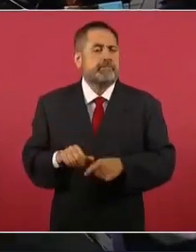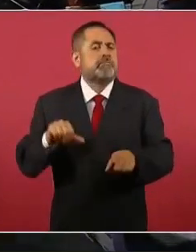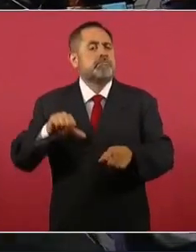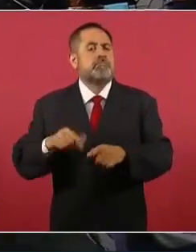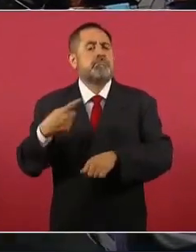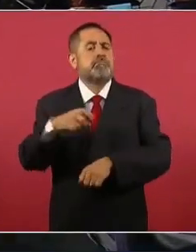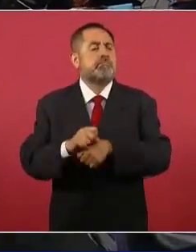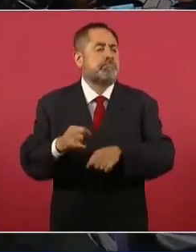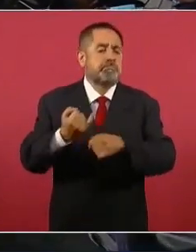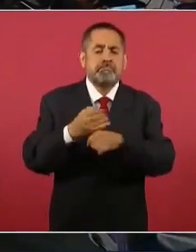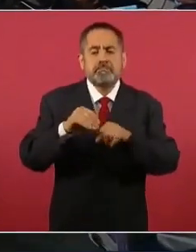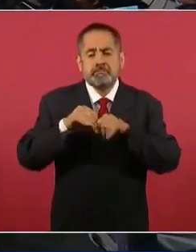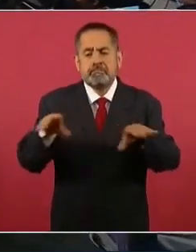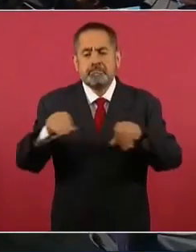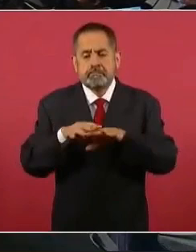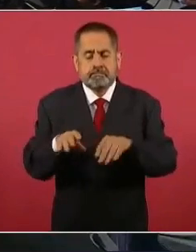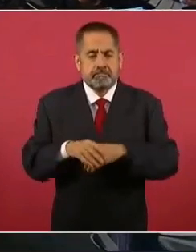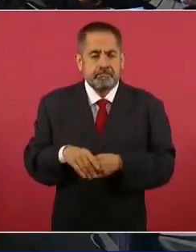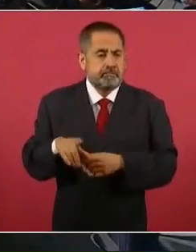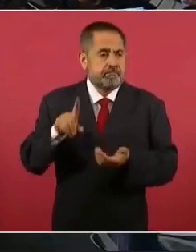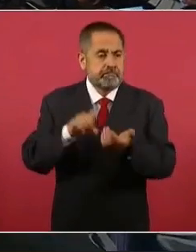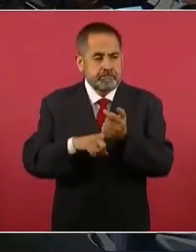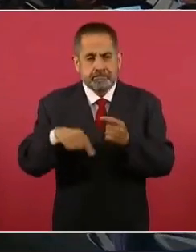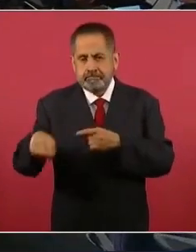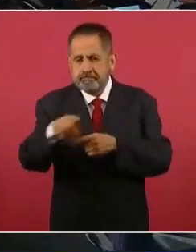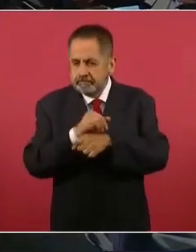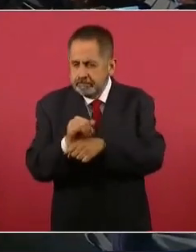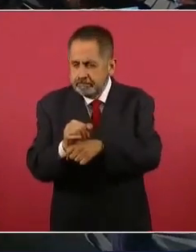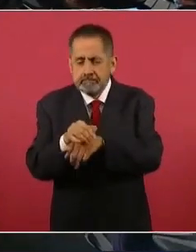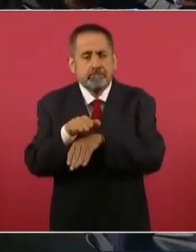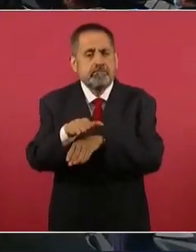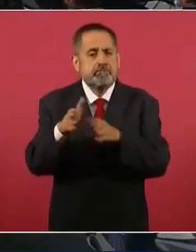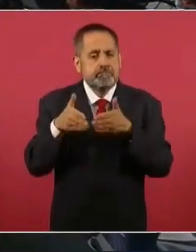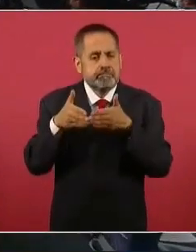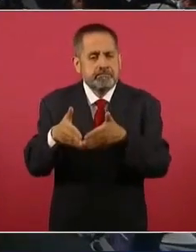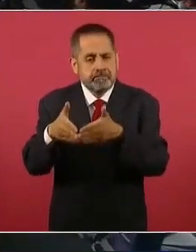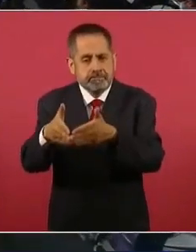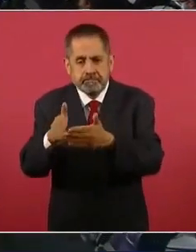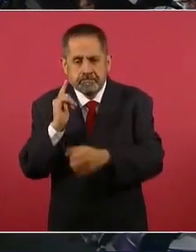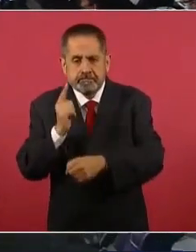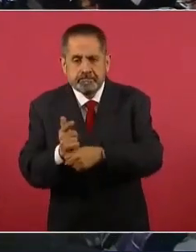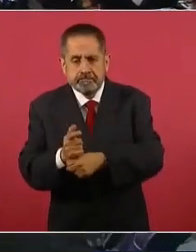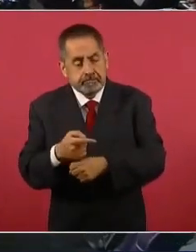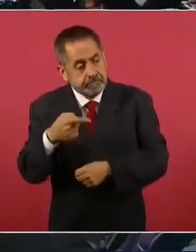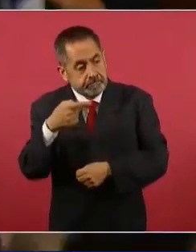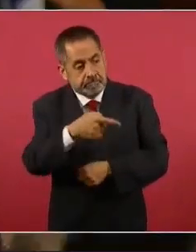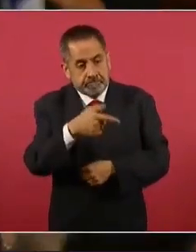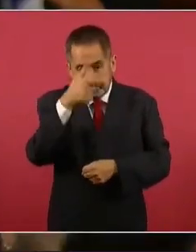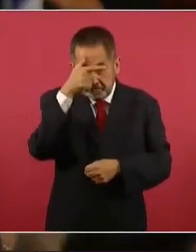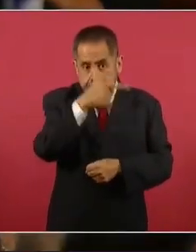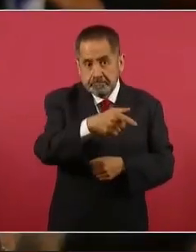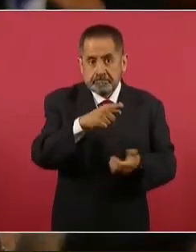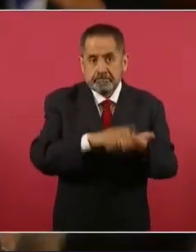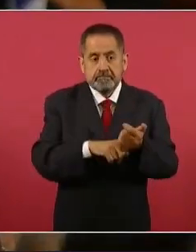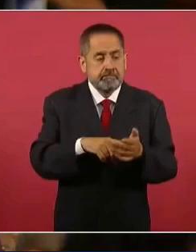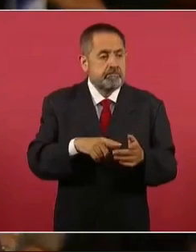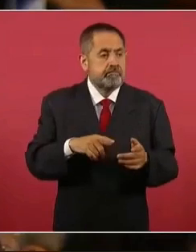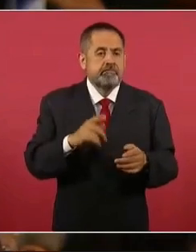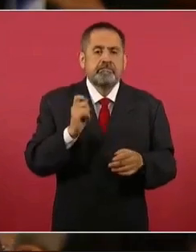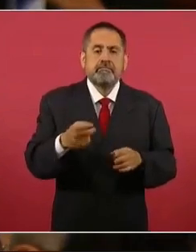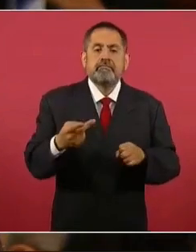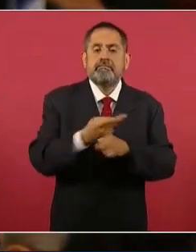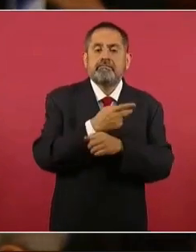de informes provenientes de inteligencia naval que dan cuenta de los movimientos armados y de la guerra sucia